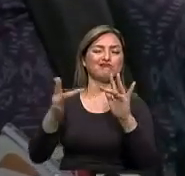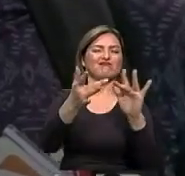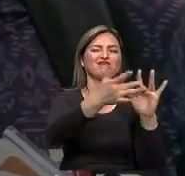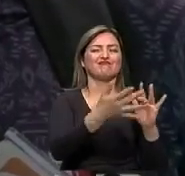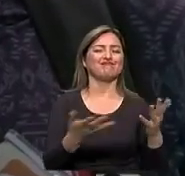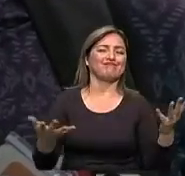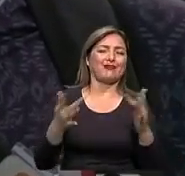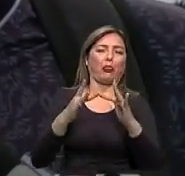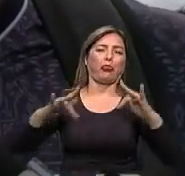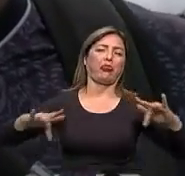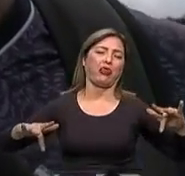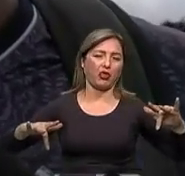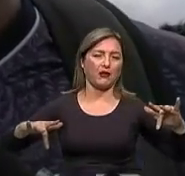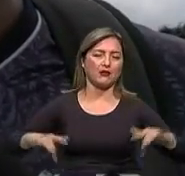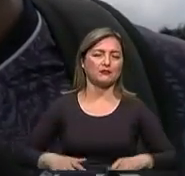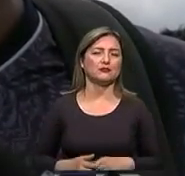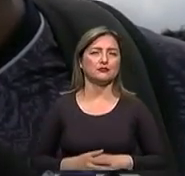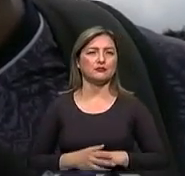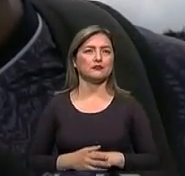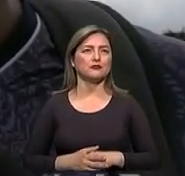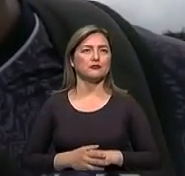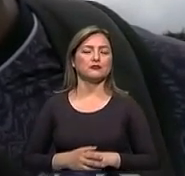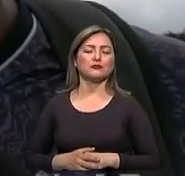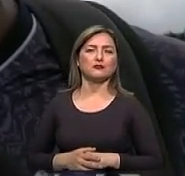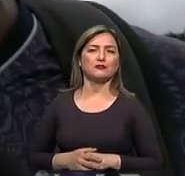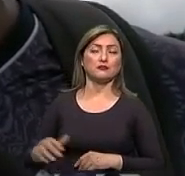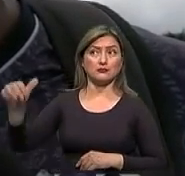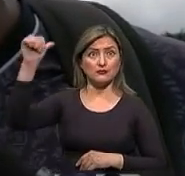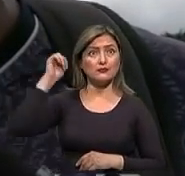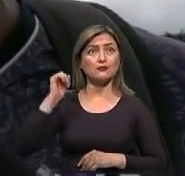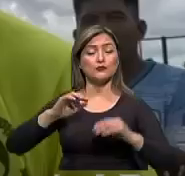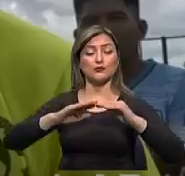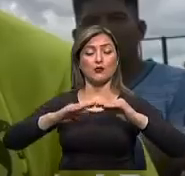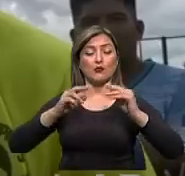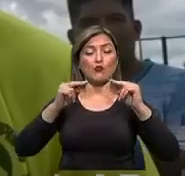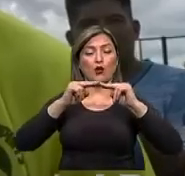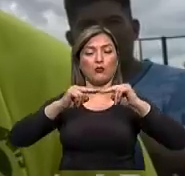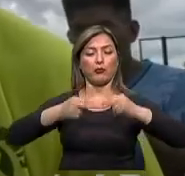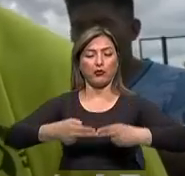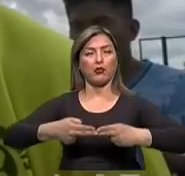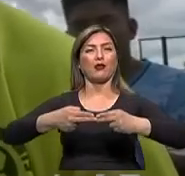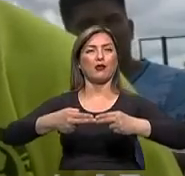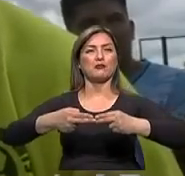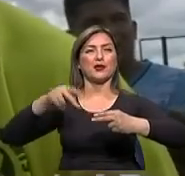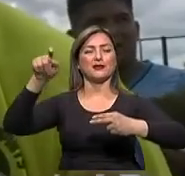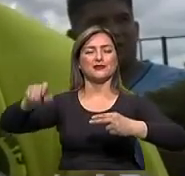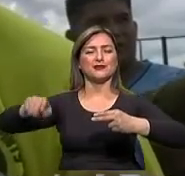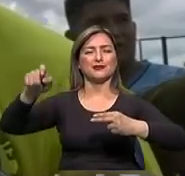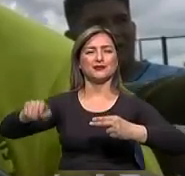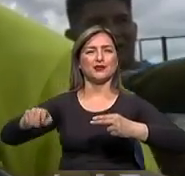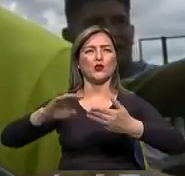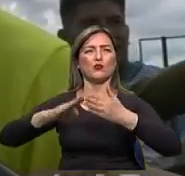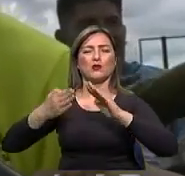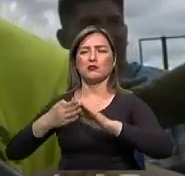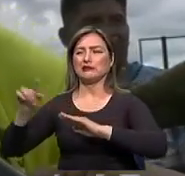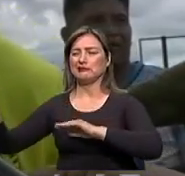está en situación crítica por situación de que ayer nomás se acabó de virar el puente. Se necesita bastante porque son bastantes